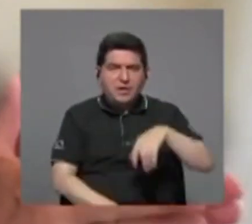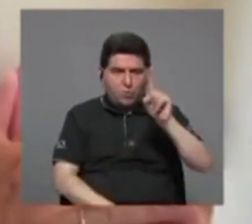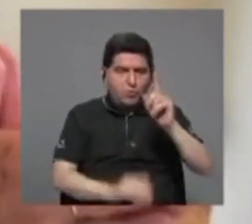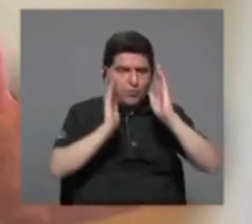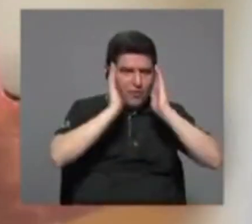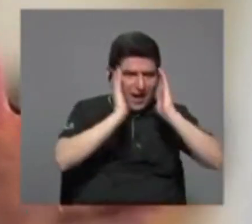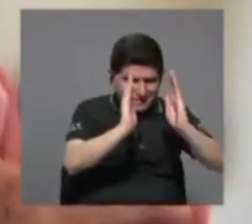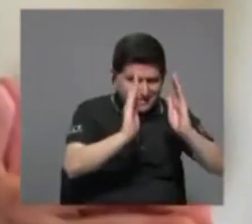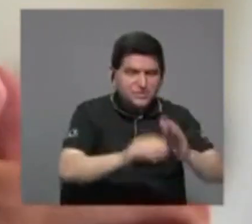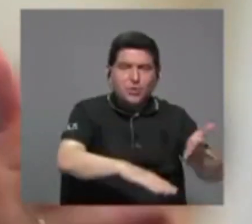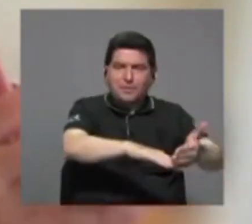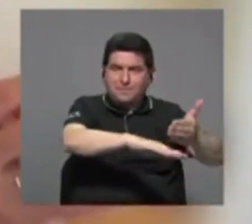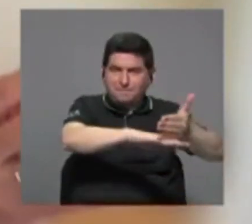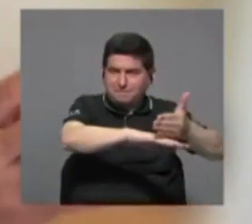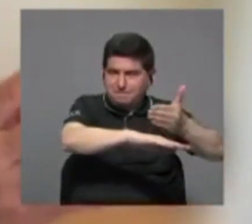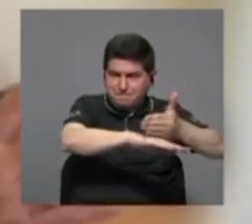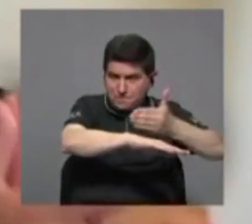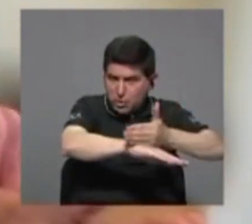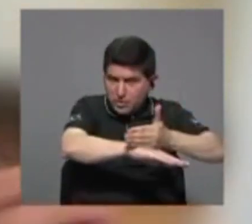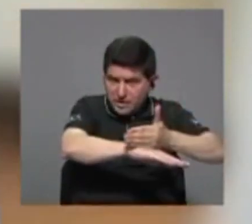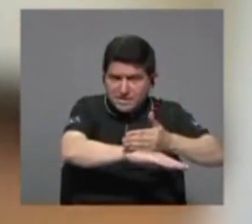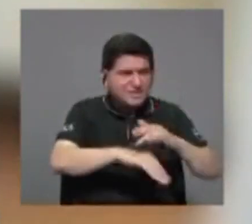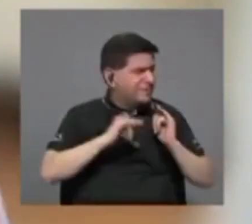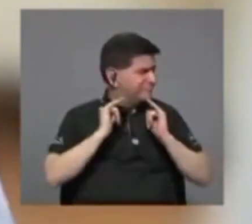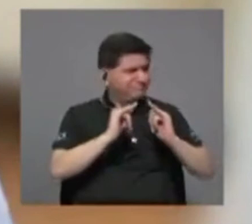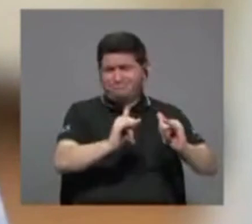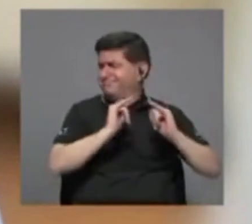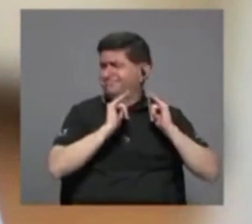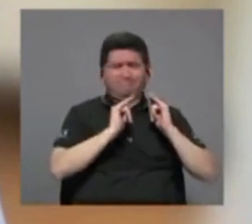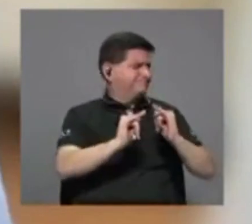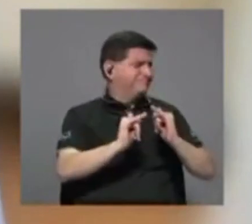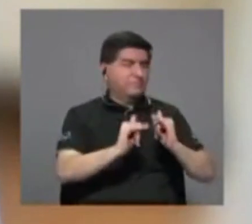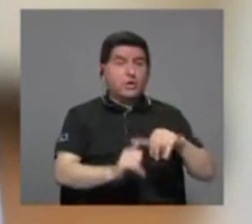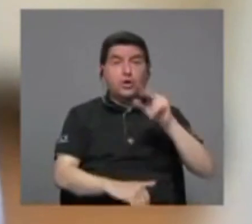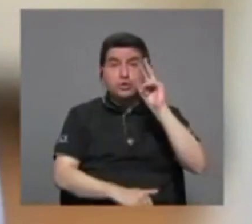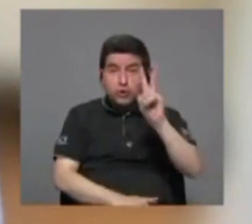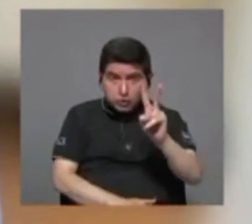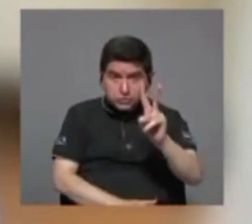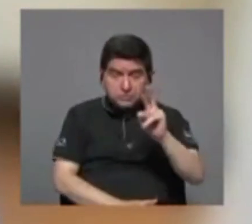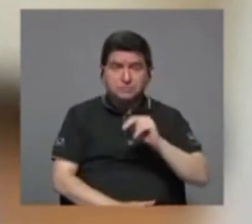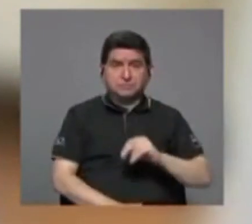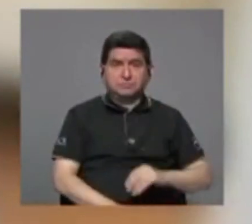atención a que la recuperación es asimétrica. Dos,